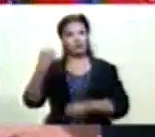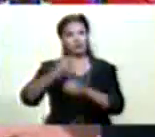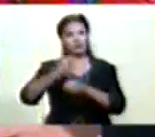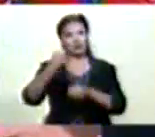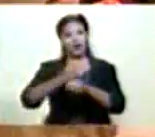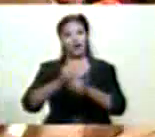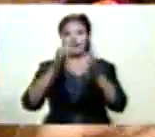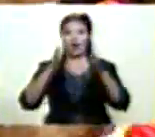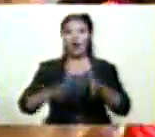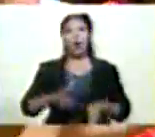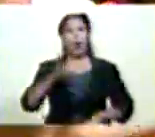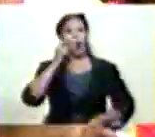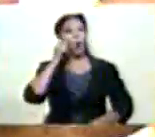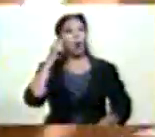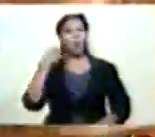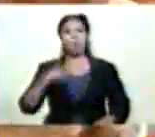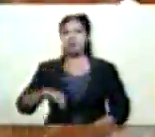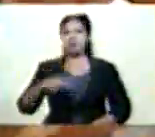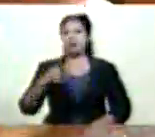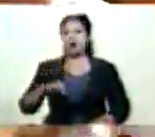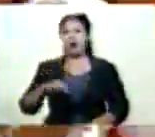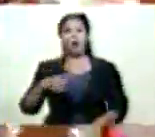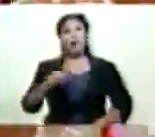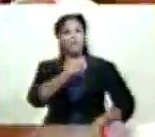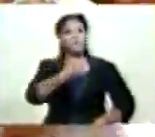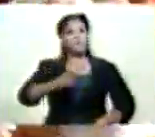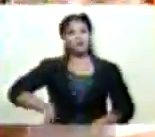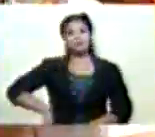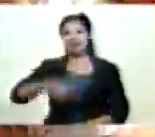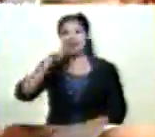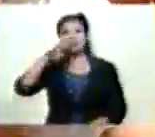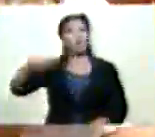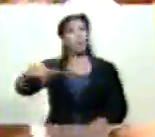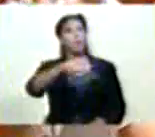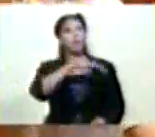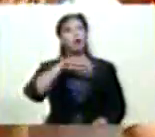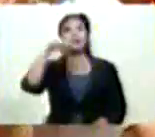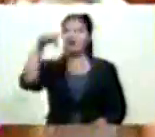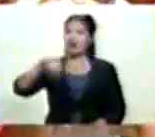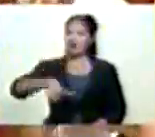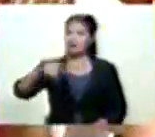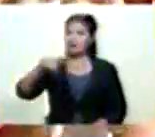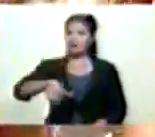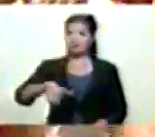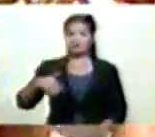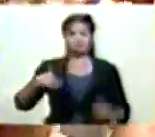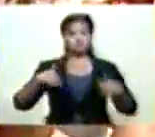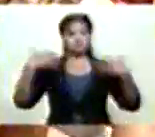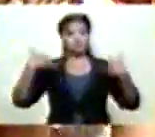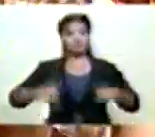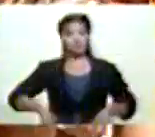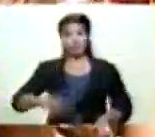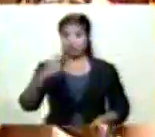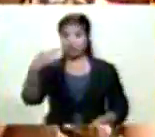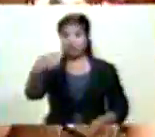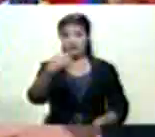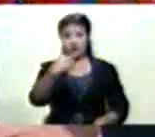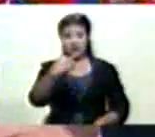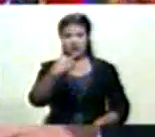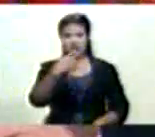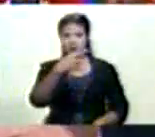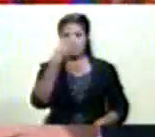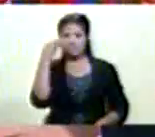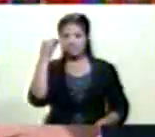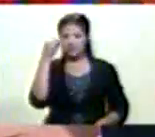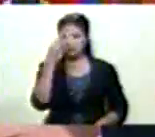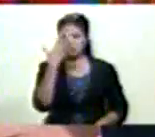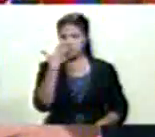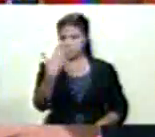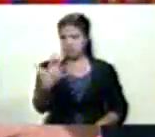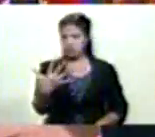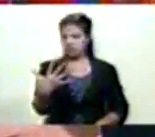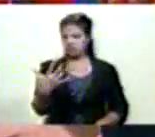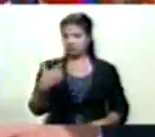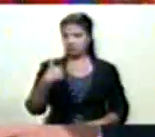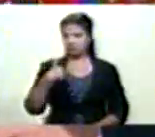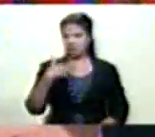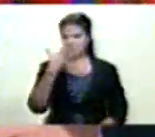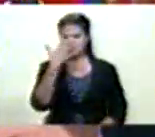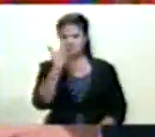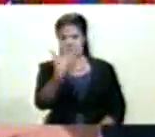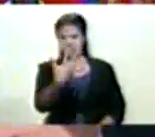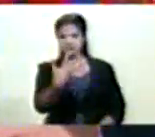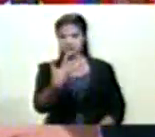es un hombre de a pie, es un presidente pueblo. Este que está aquí, al que han subestimado una y mil veces.